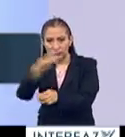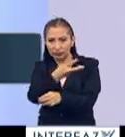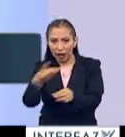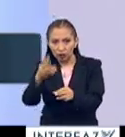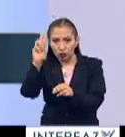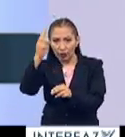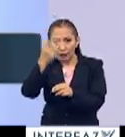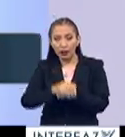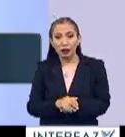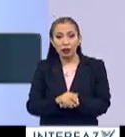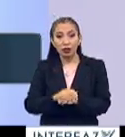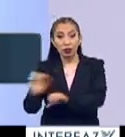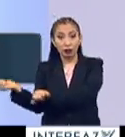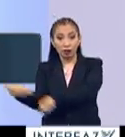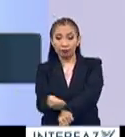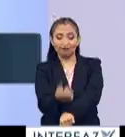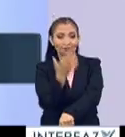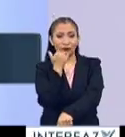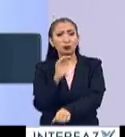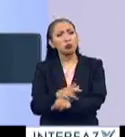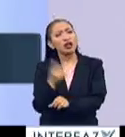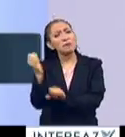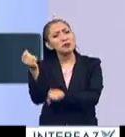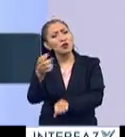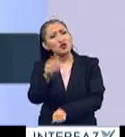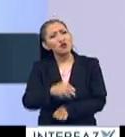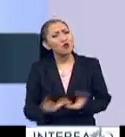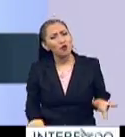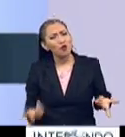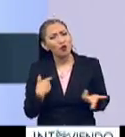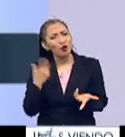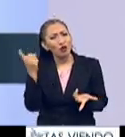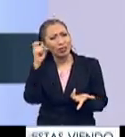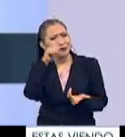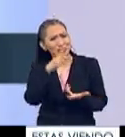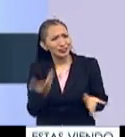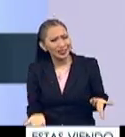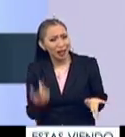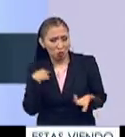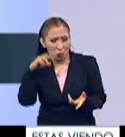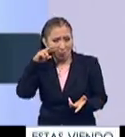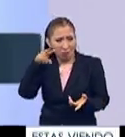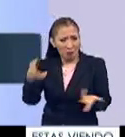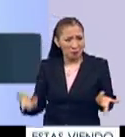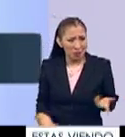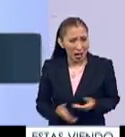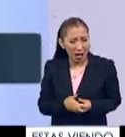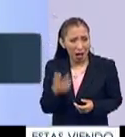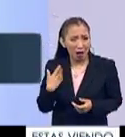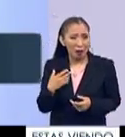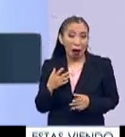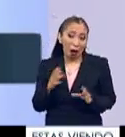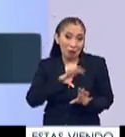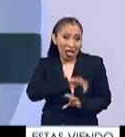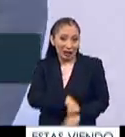de la universidad. ¿El béisbol? El béisbol ¿Por no, qué, no, no. ¿Por no, qué no, el béisbol luego es tan complicado? Digo, yo lo digo porque